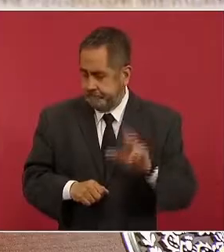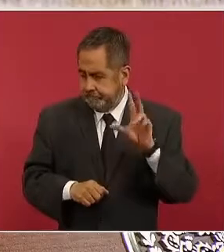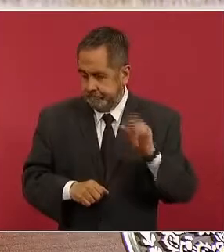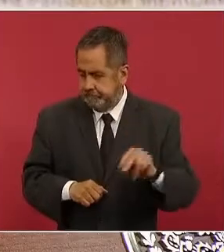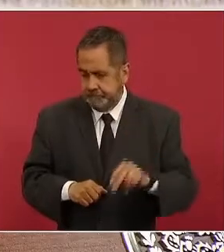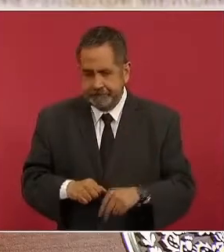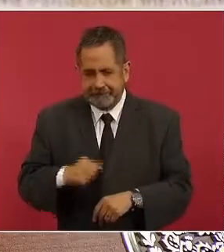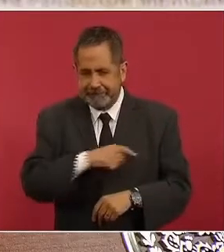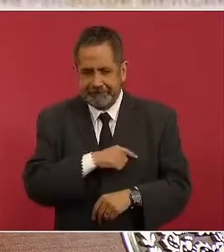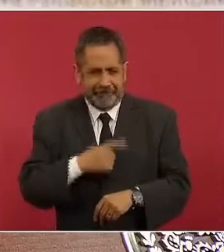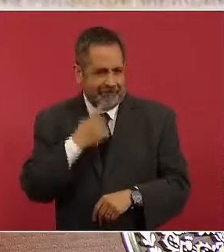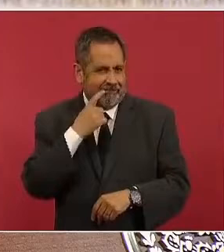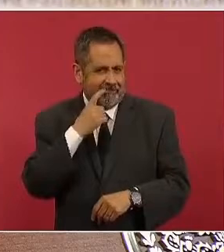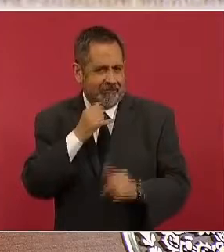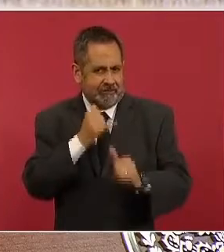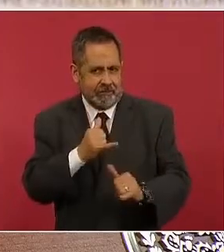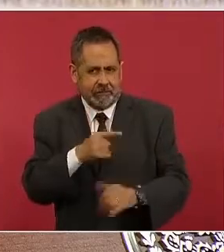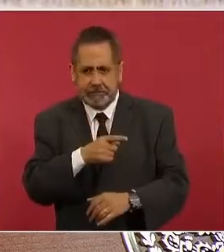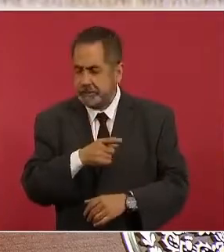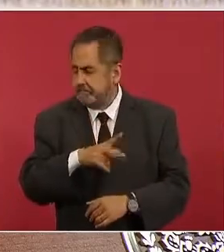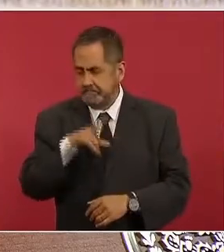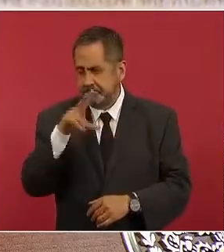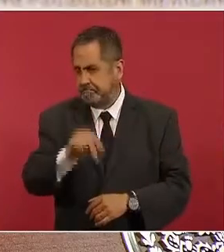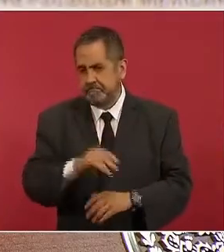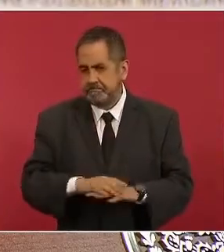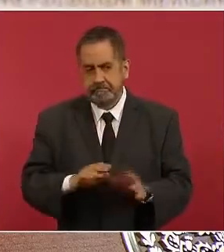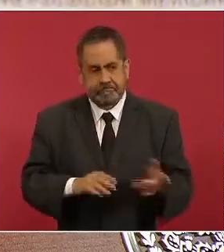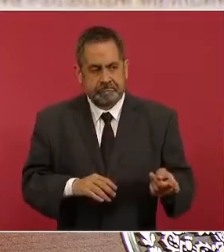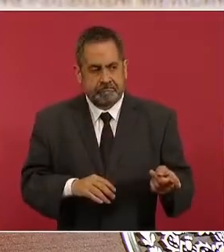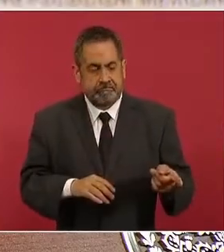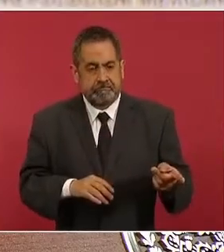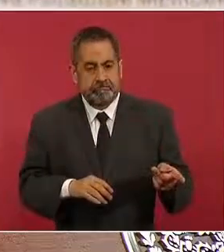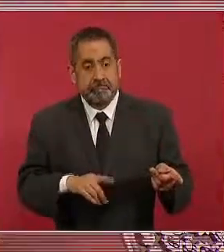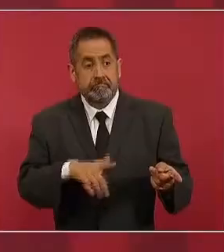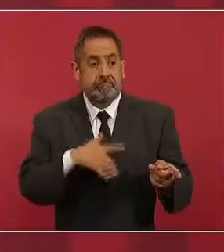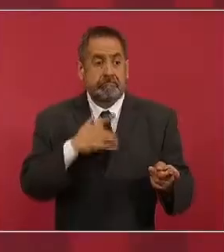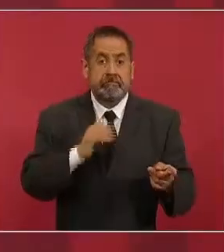Es vivo. ¿Cómo ha progresado?